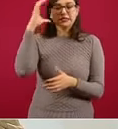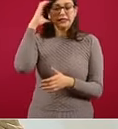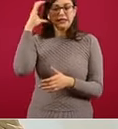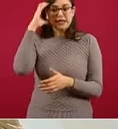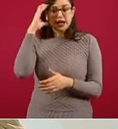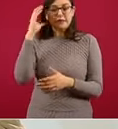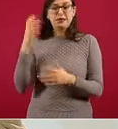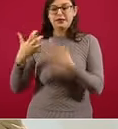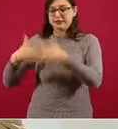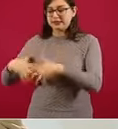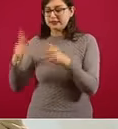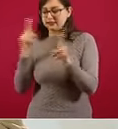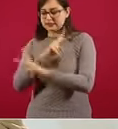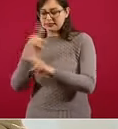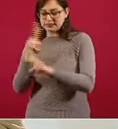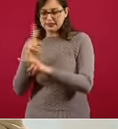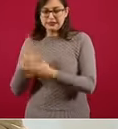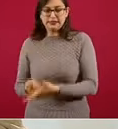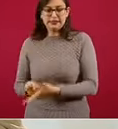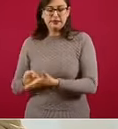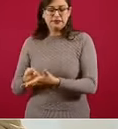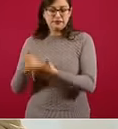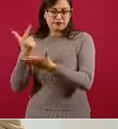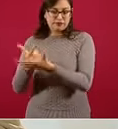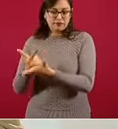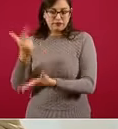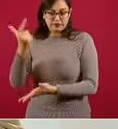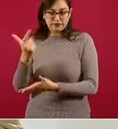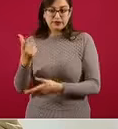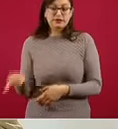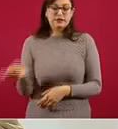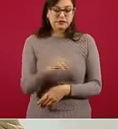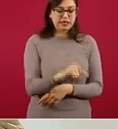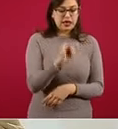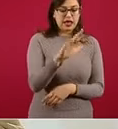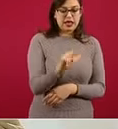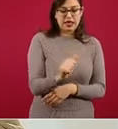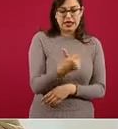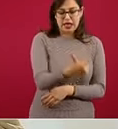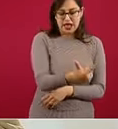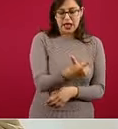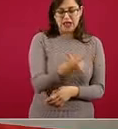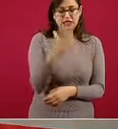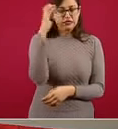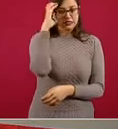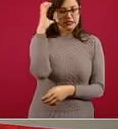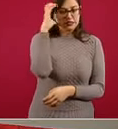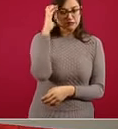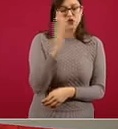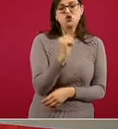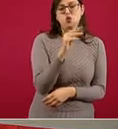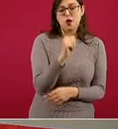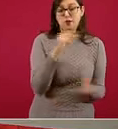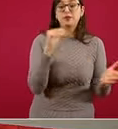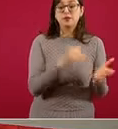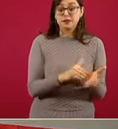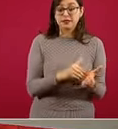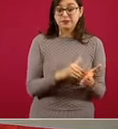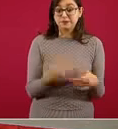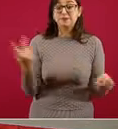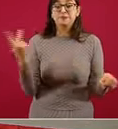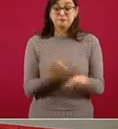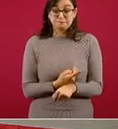paciente crítico y llegamos a 9,000 camas para paciente general. Entonces esto